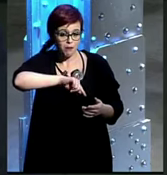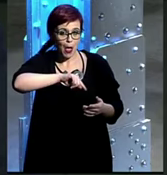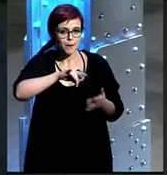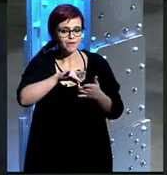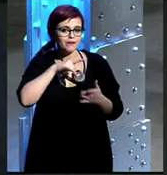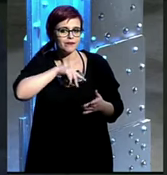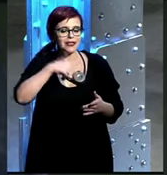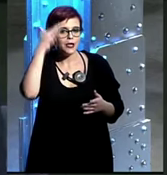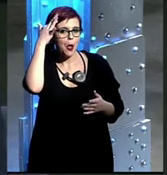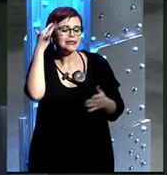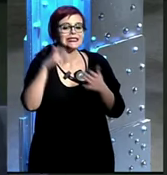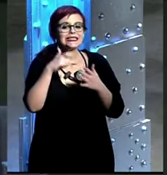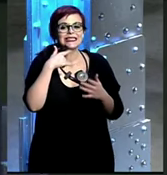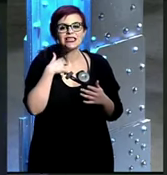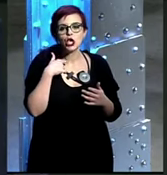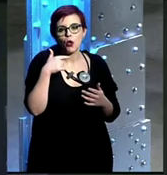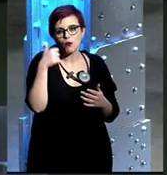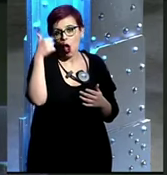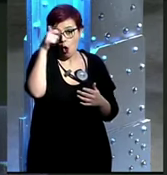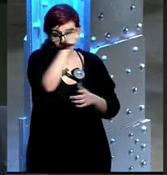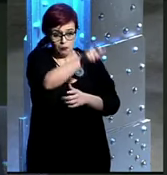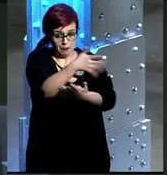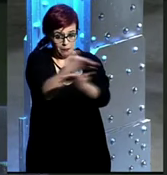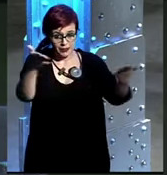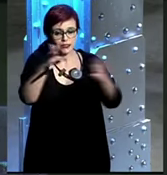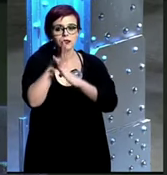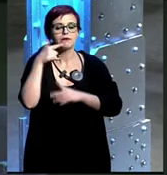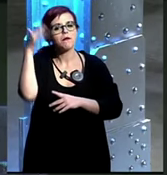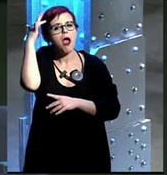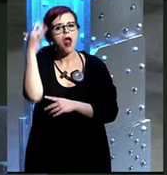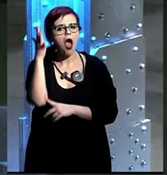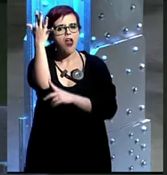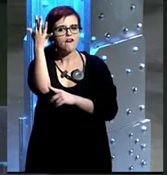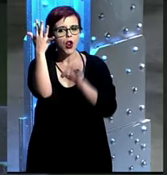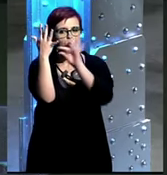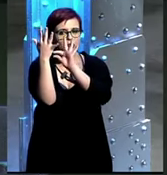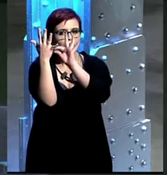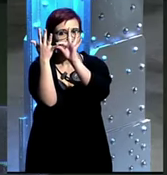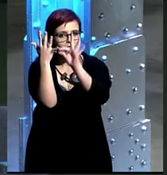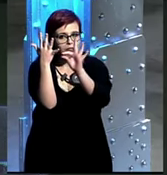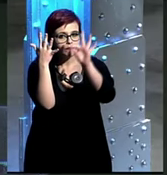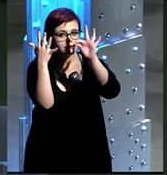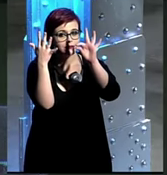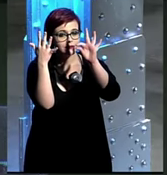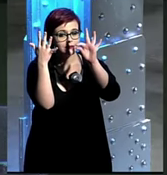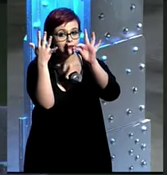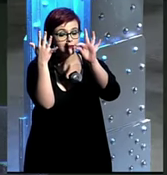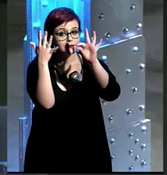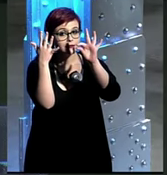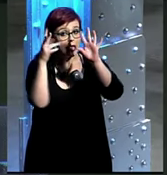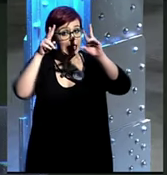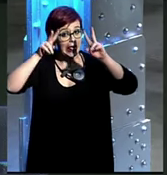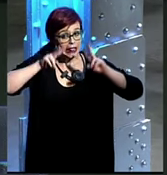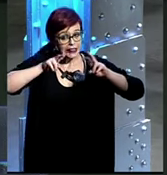los hombres fuéramos una rama, una pequeña rama de un árbol, de lo que trata en las